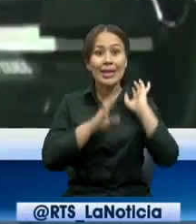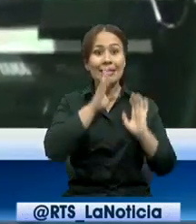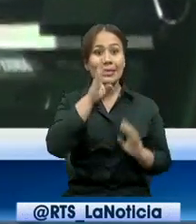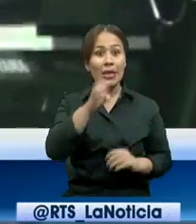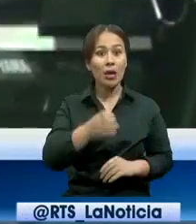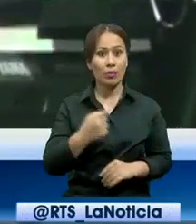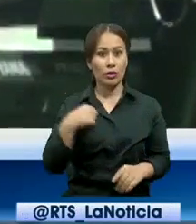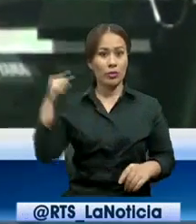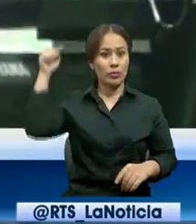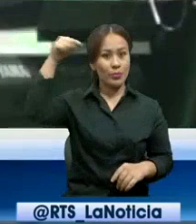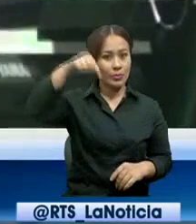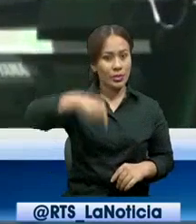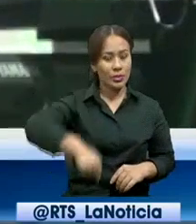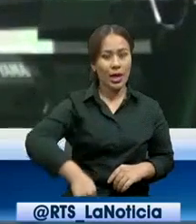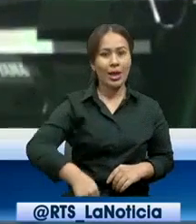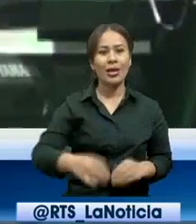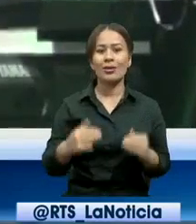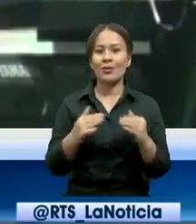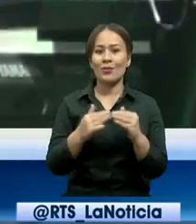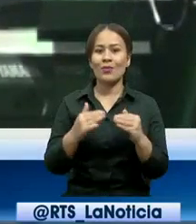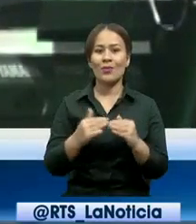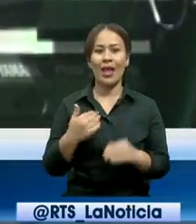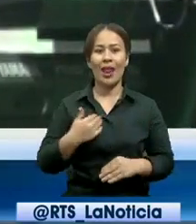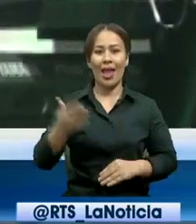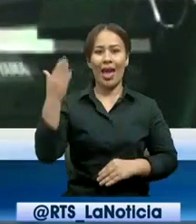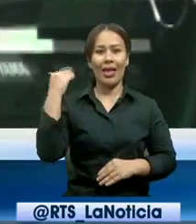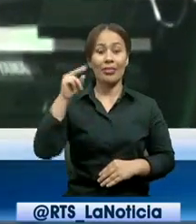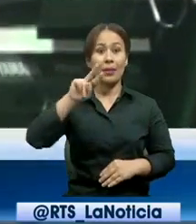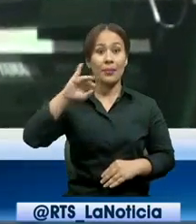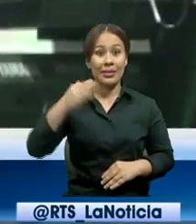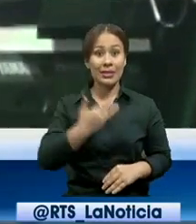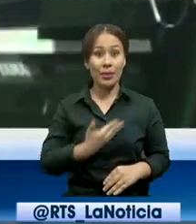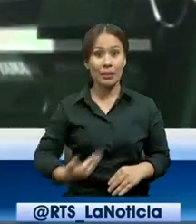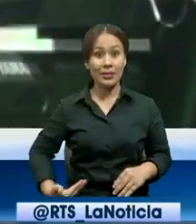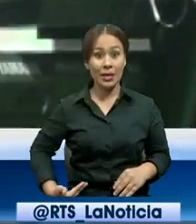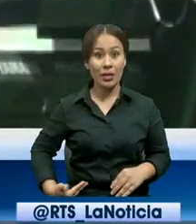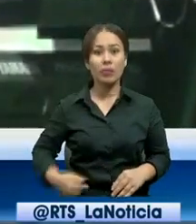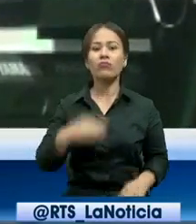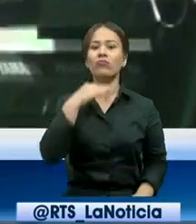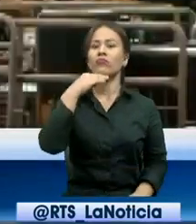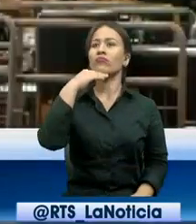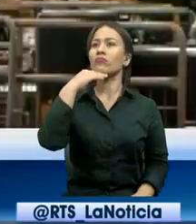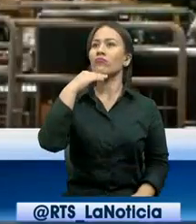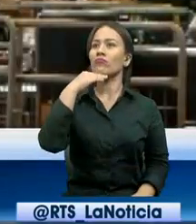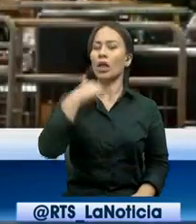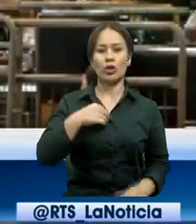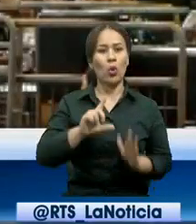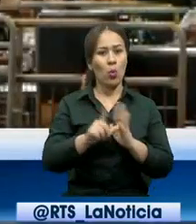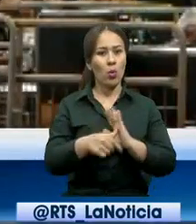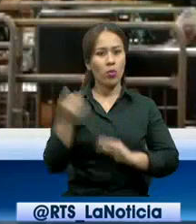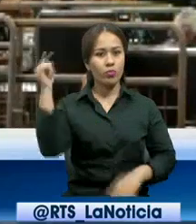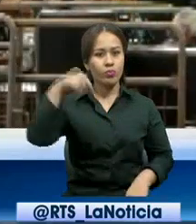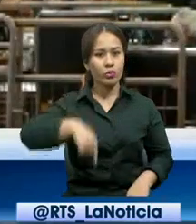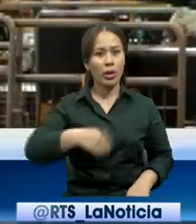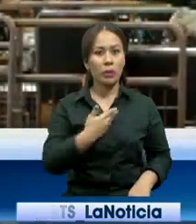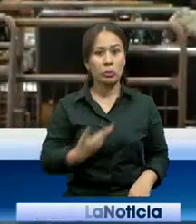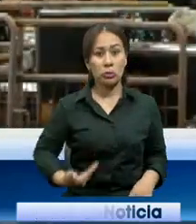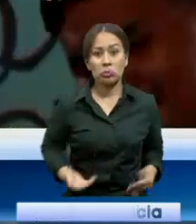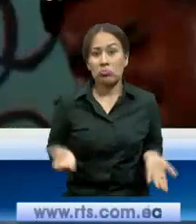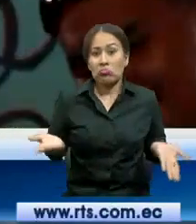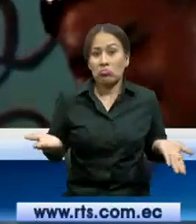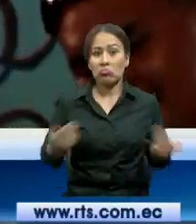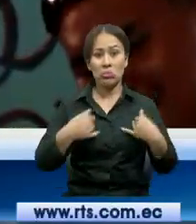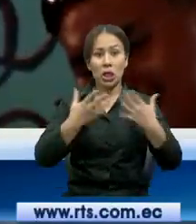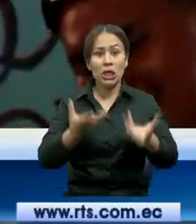Siempre regresaré, como volví después de la vicepresidencia, con la frente en alto. Dijo que su plan de trabajo contempla